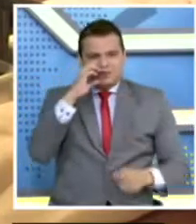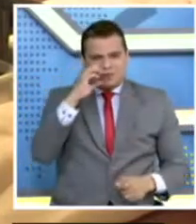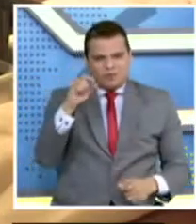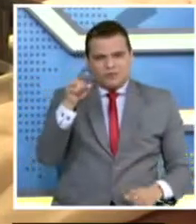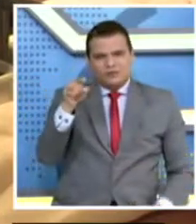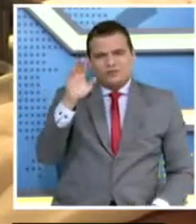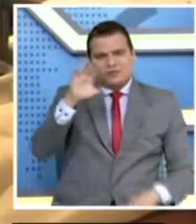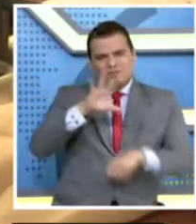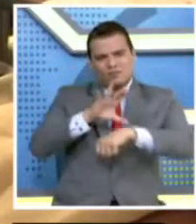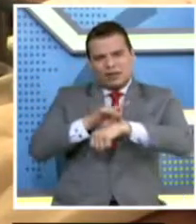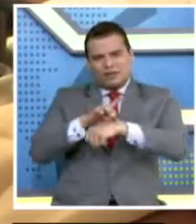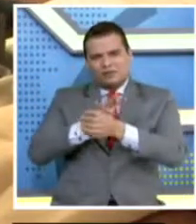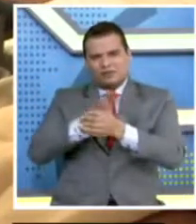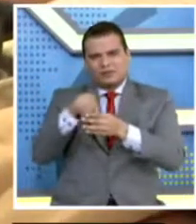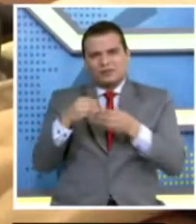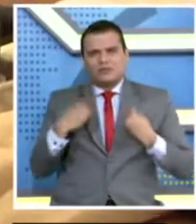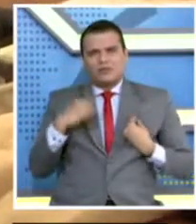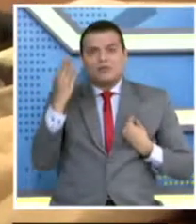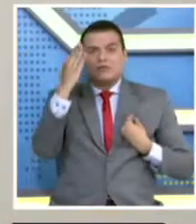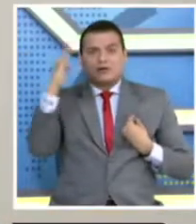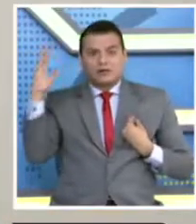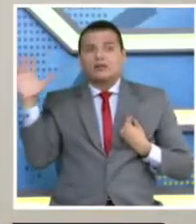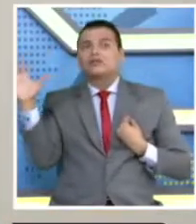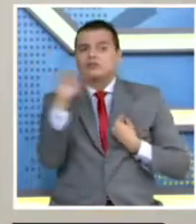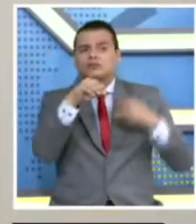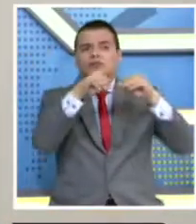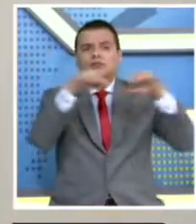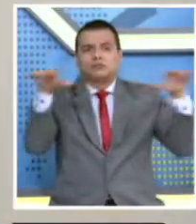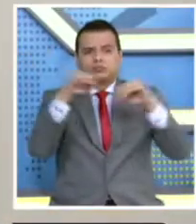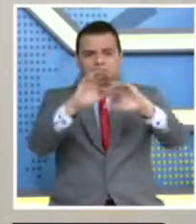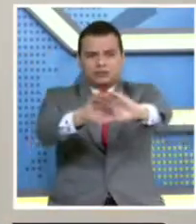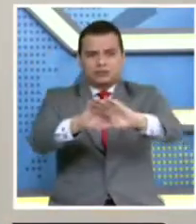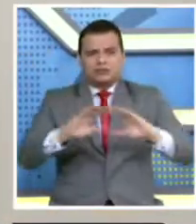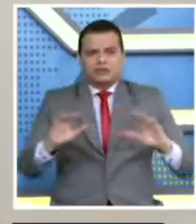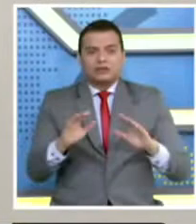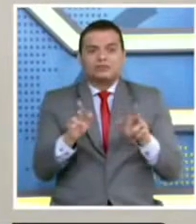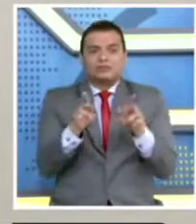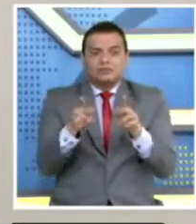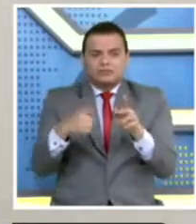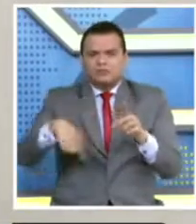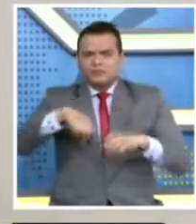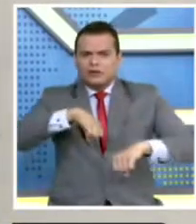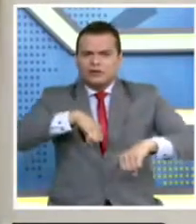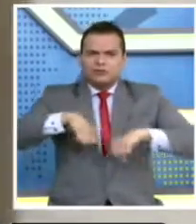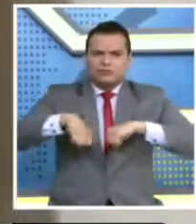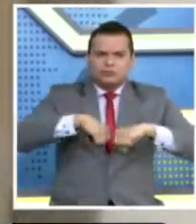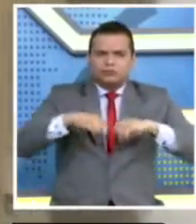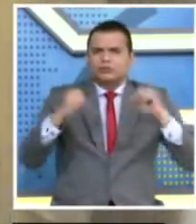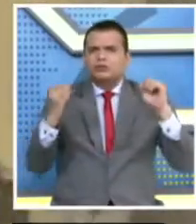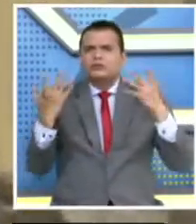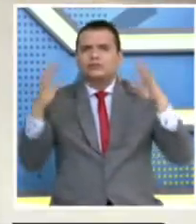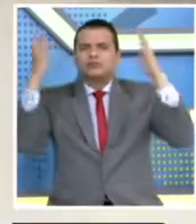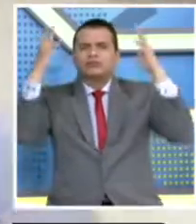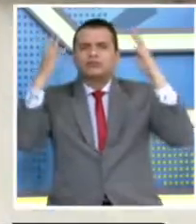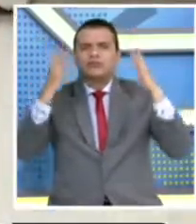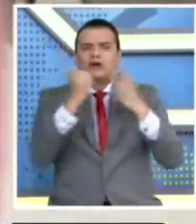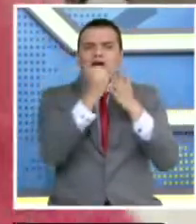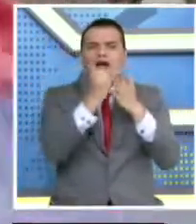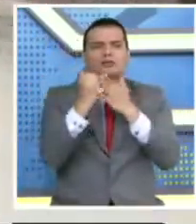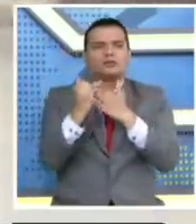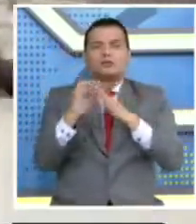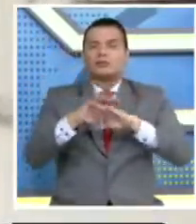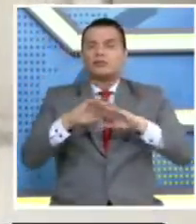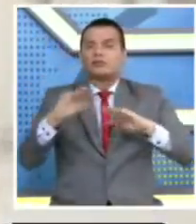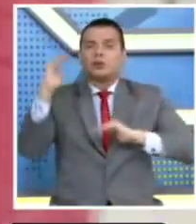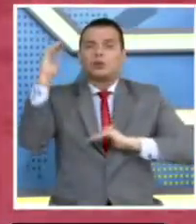se expanden como una pandemia. Los aplausos a los héroes de la primera línea para contener el virus se están desvaneciendo. Hemos pasado